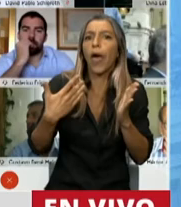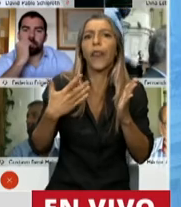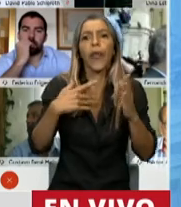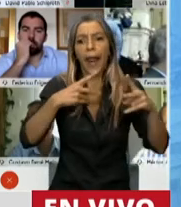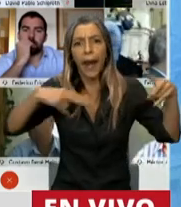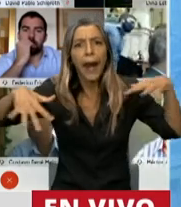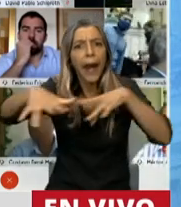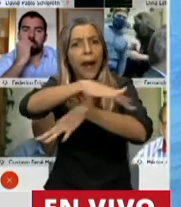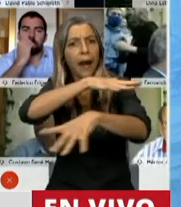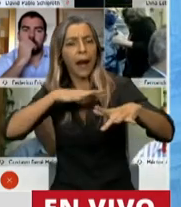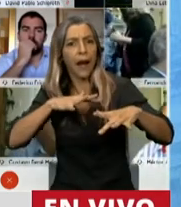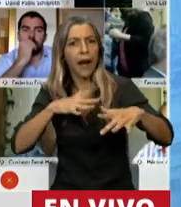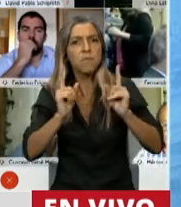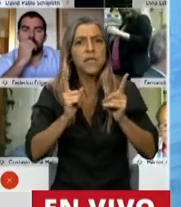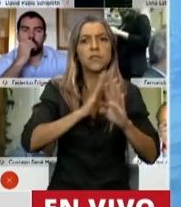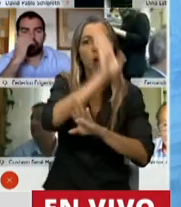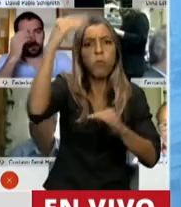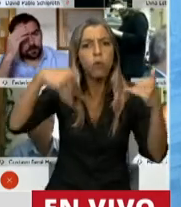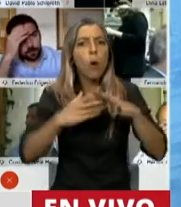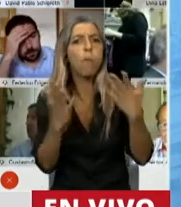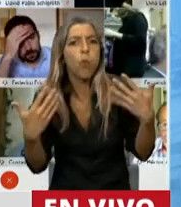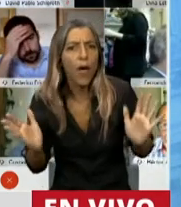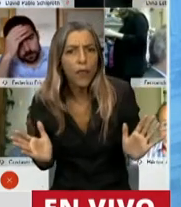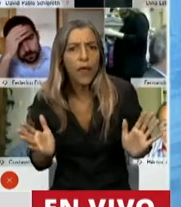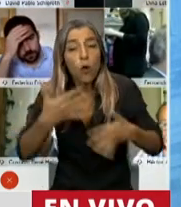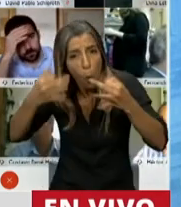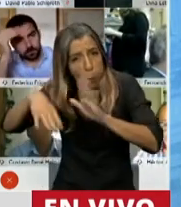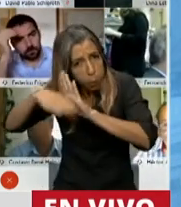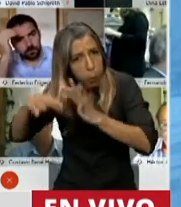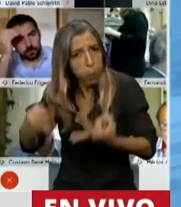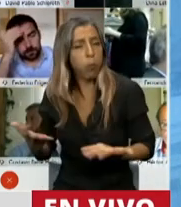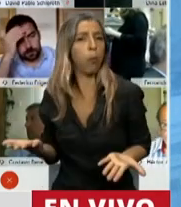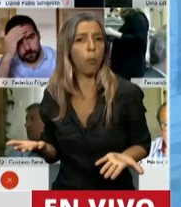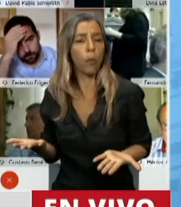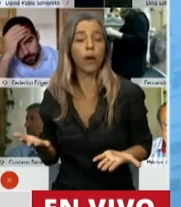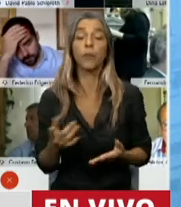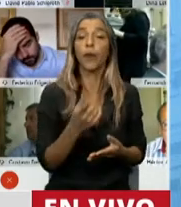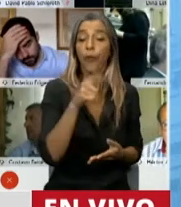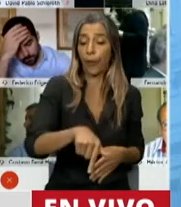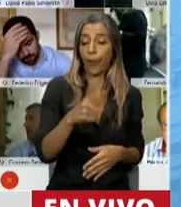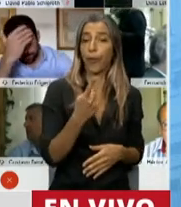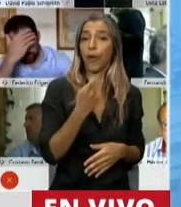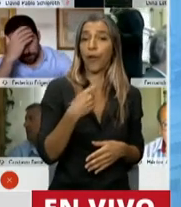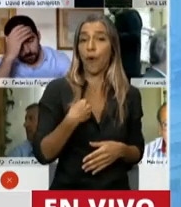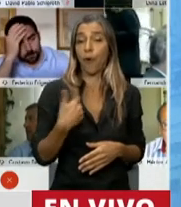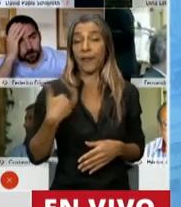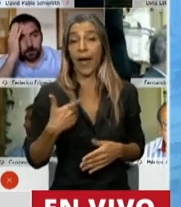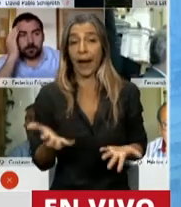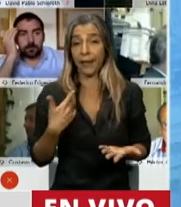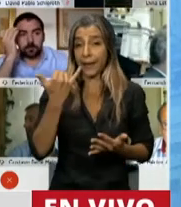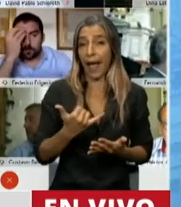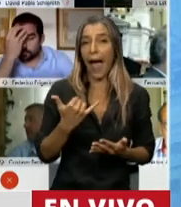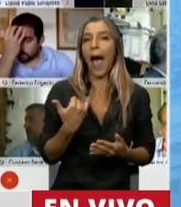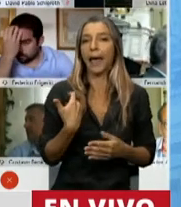nuestro país también está partido entre el sacrificio y la toma de lo ajeno, entre el derecho y